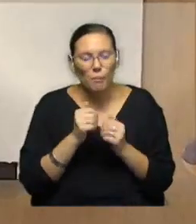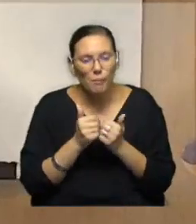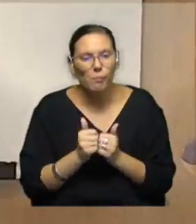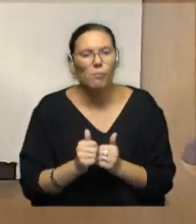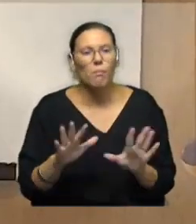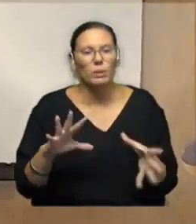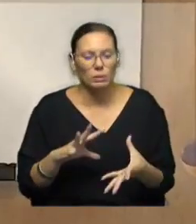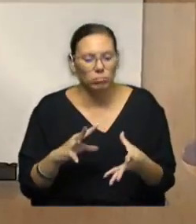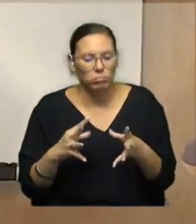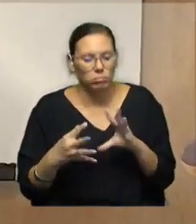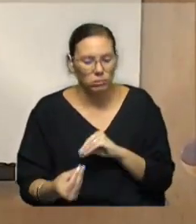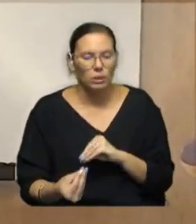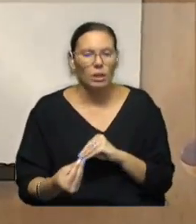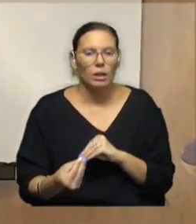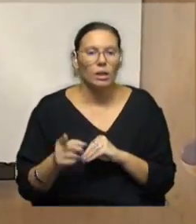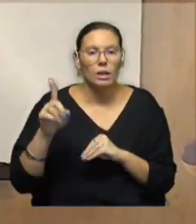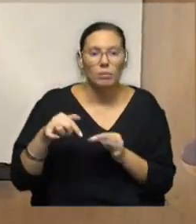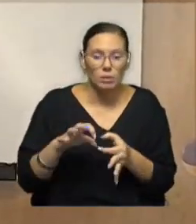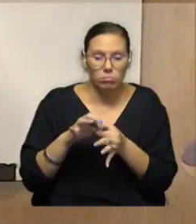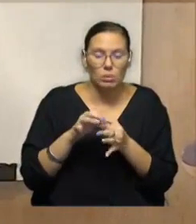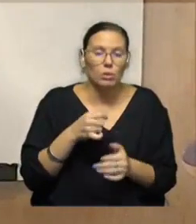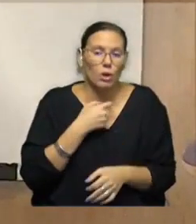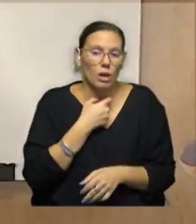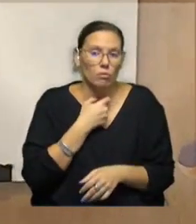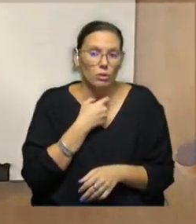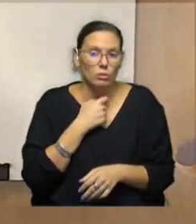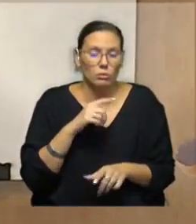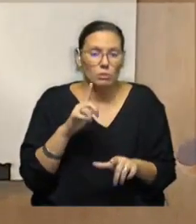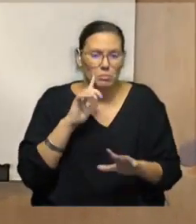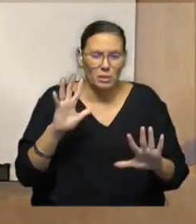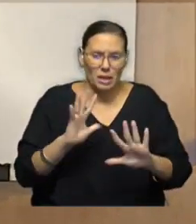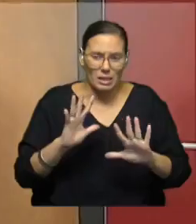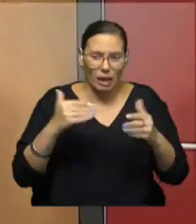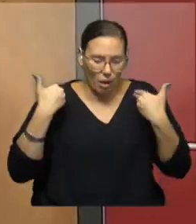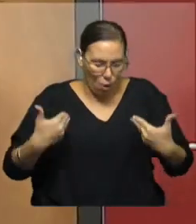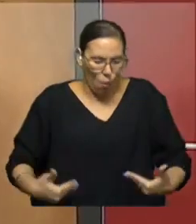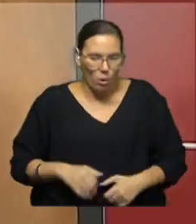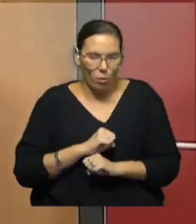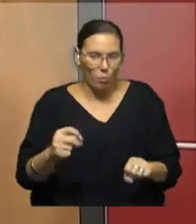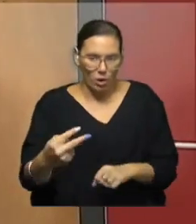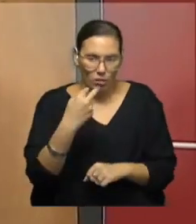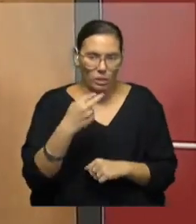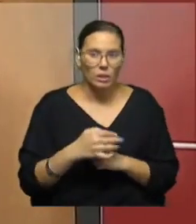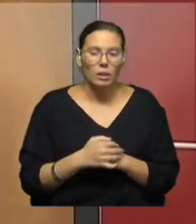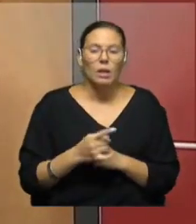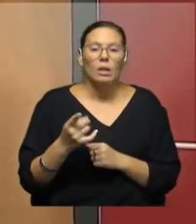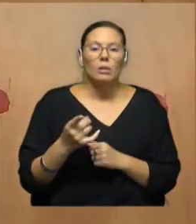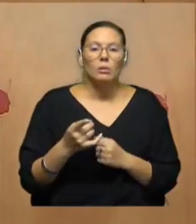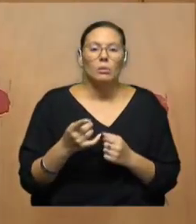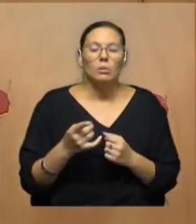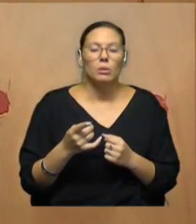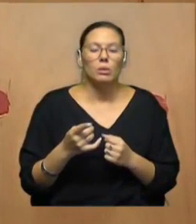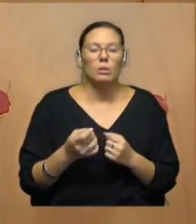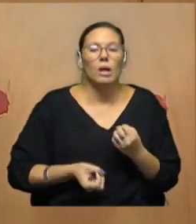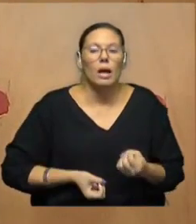darle forma a todo eso que viene con la voz y que no tiene que ver con nuestro cuerpo. Tu expresión artística desde siempre